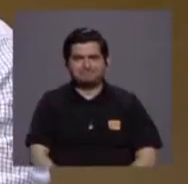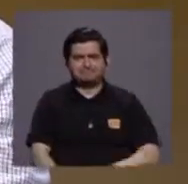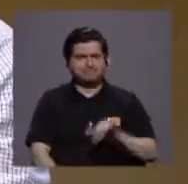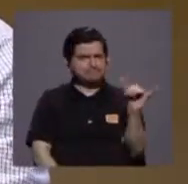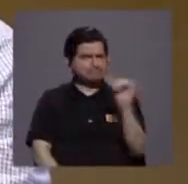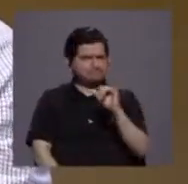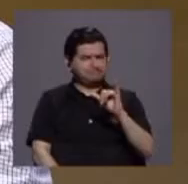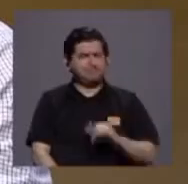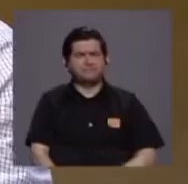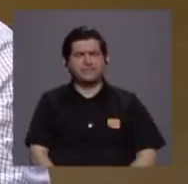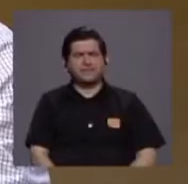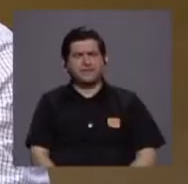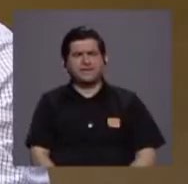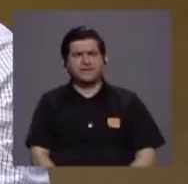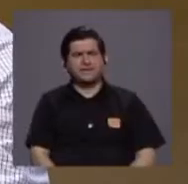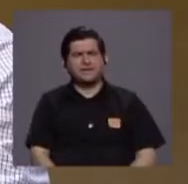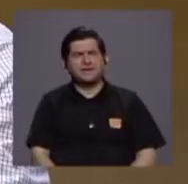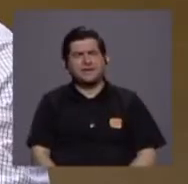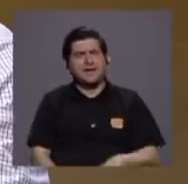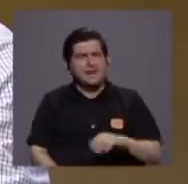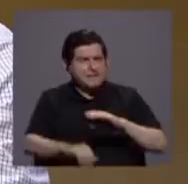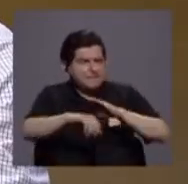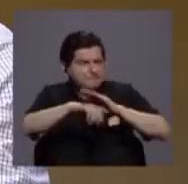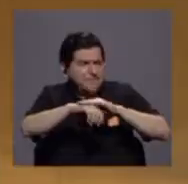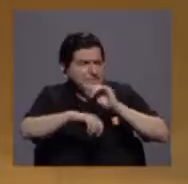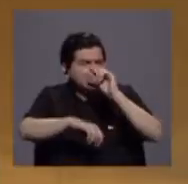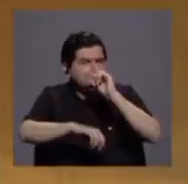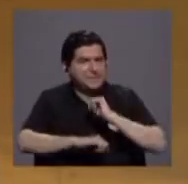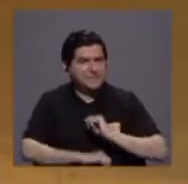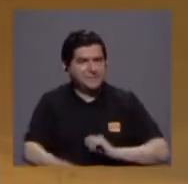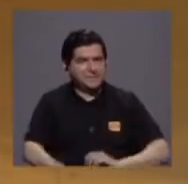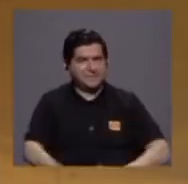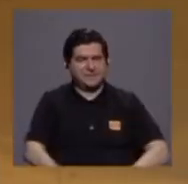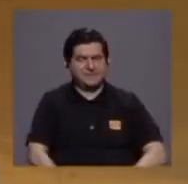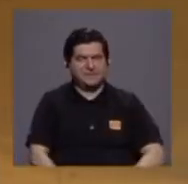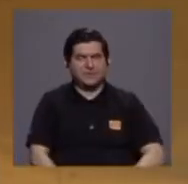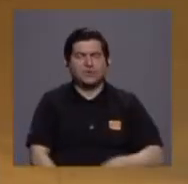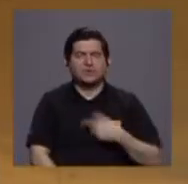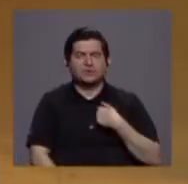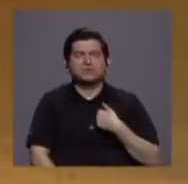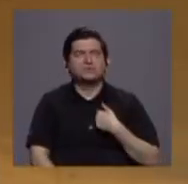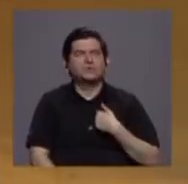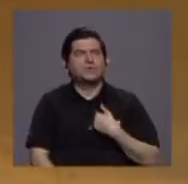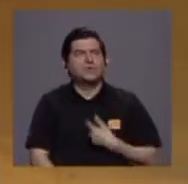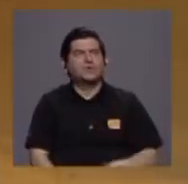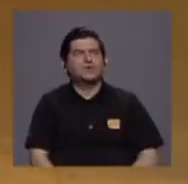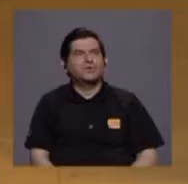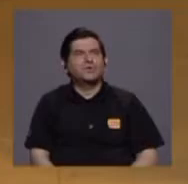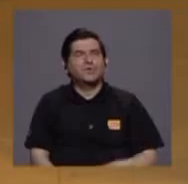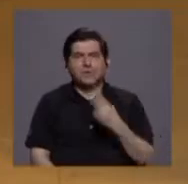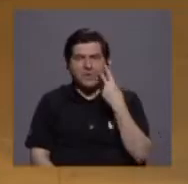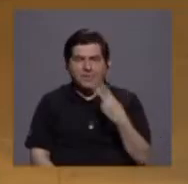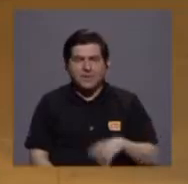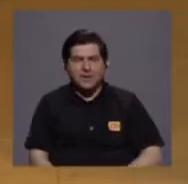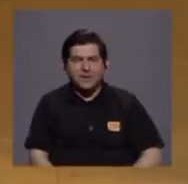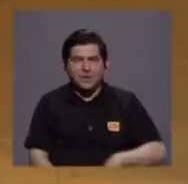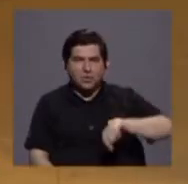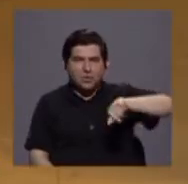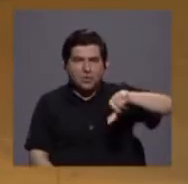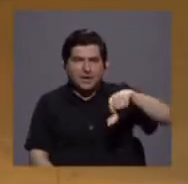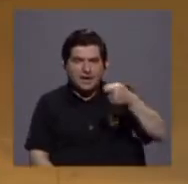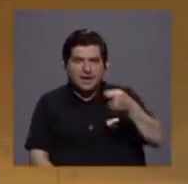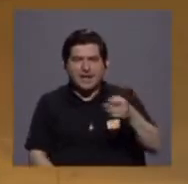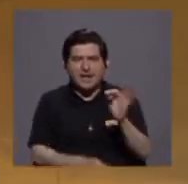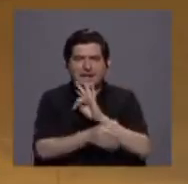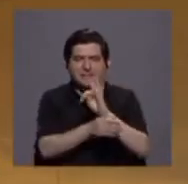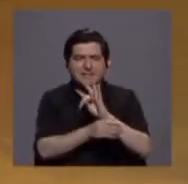También en como decía... Una notita de pie de página ahí, don José Rafael. Yo tiendo a ver el canal de la televisión japonesa